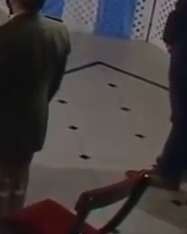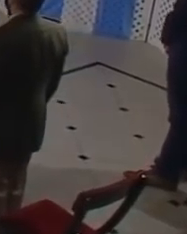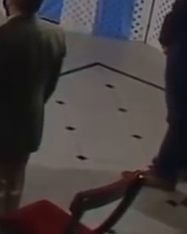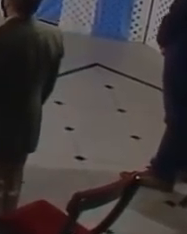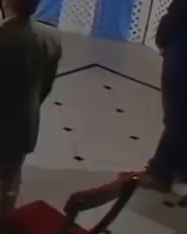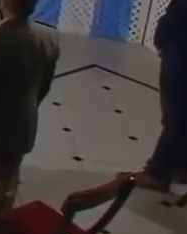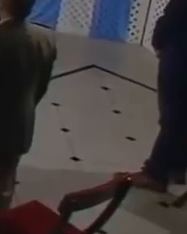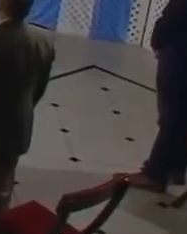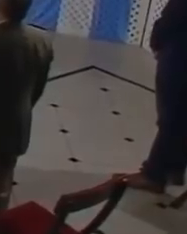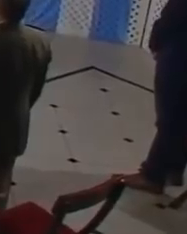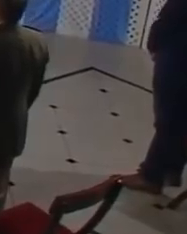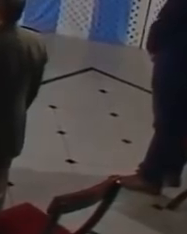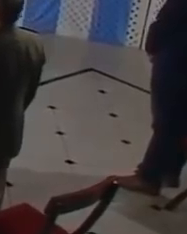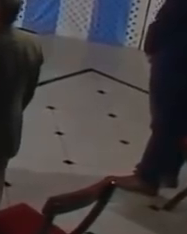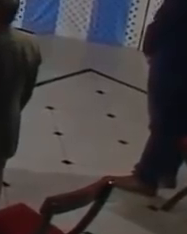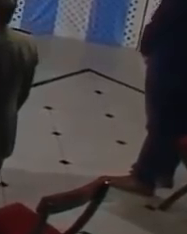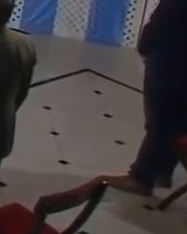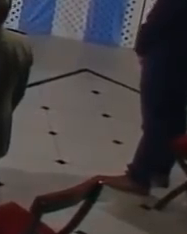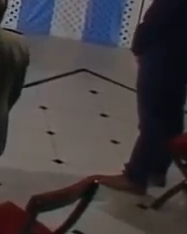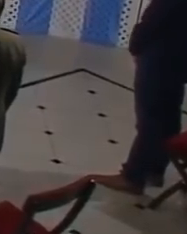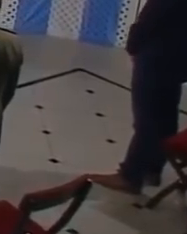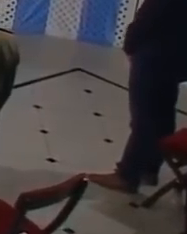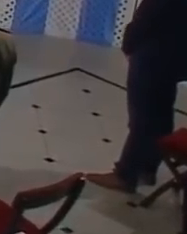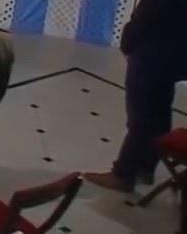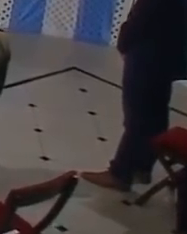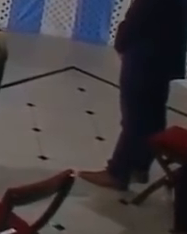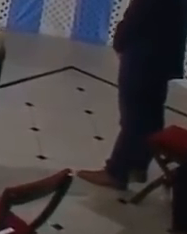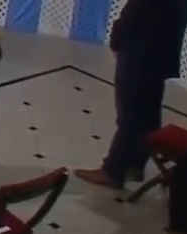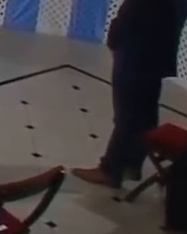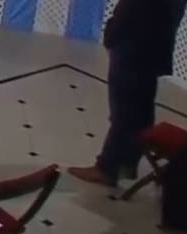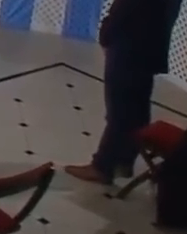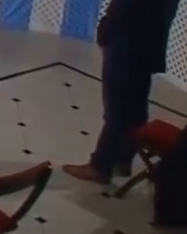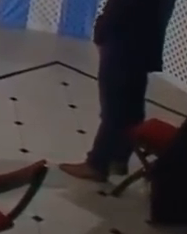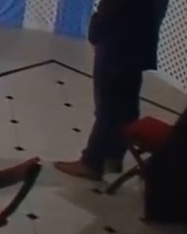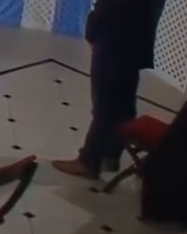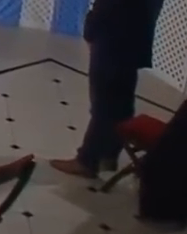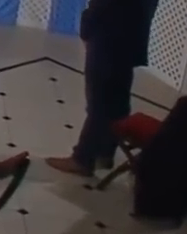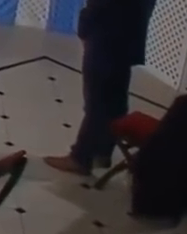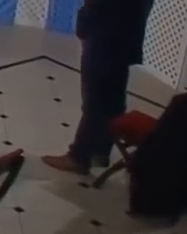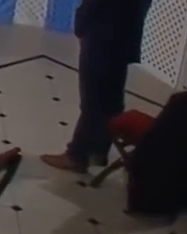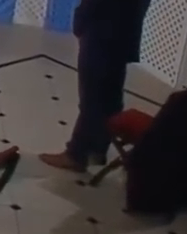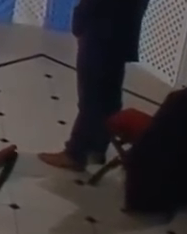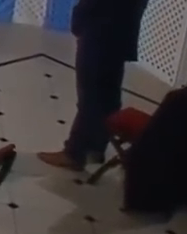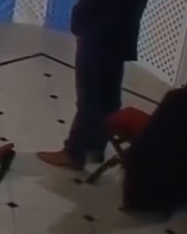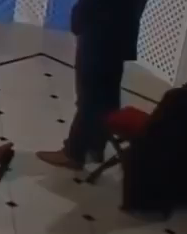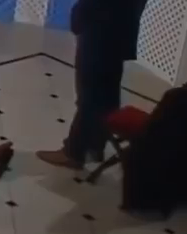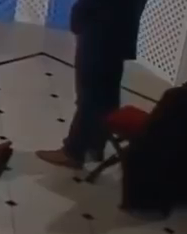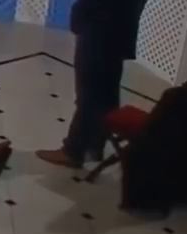Música.